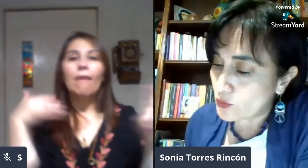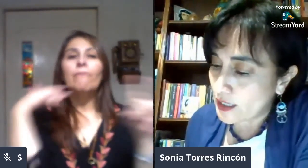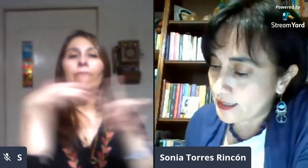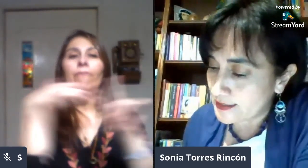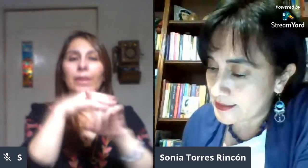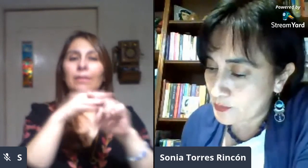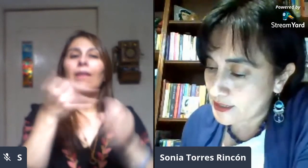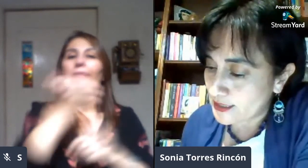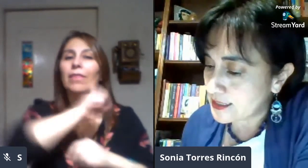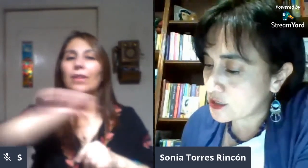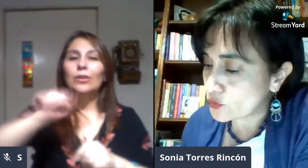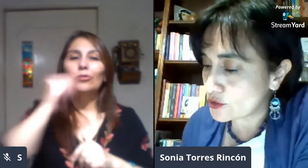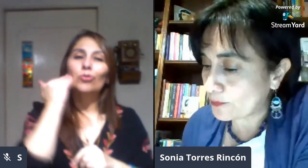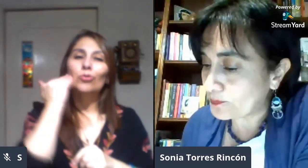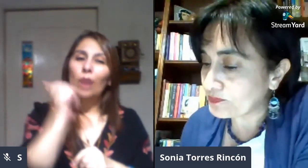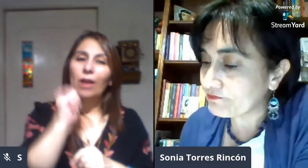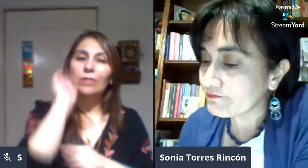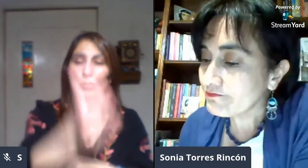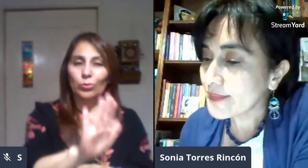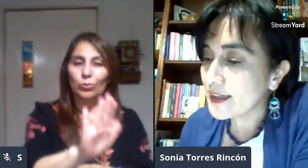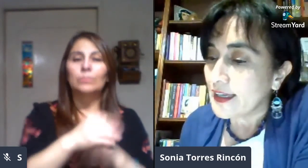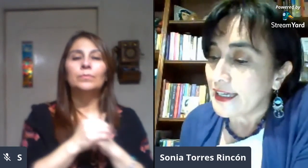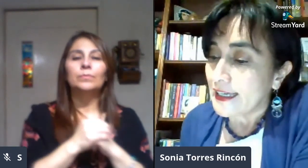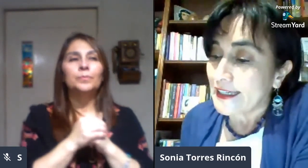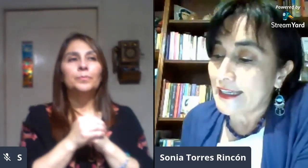en particular en, pues, en esta situación.